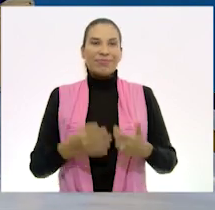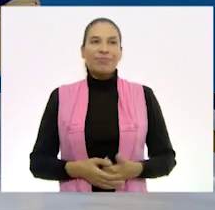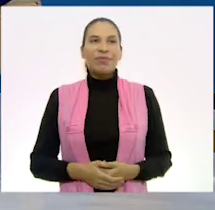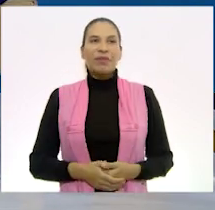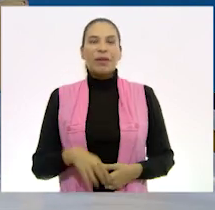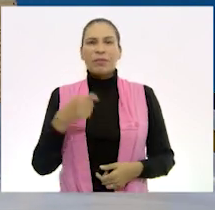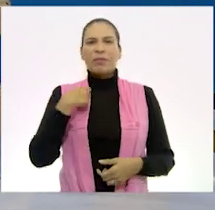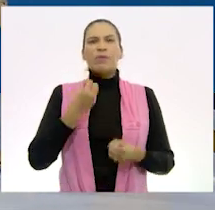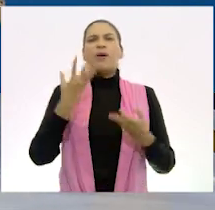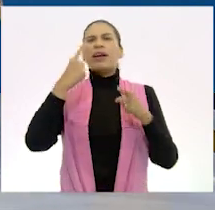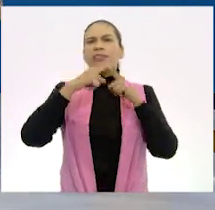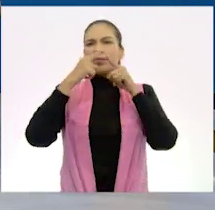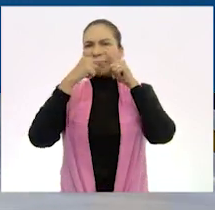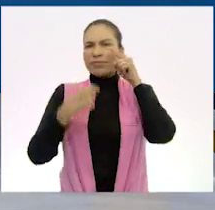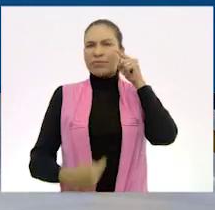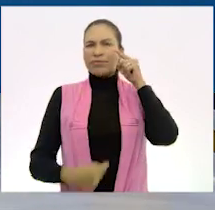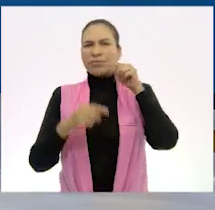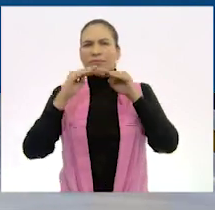Mi estatura es de